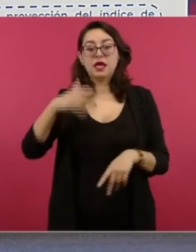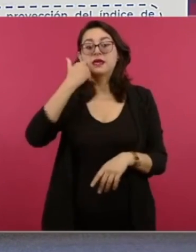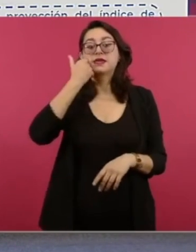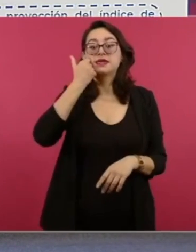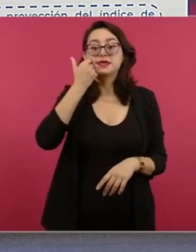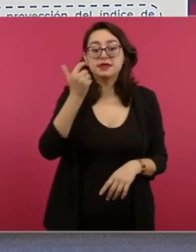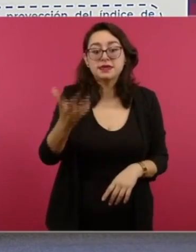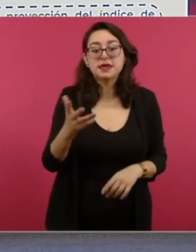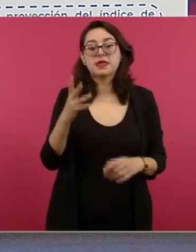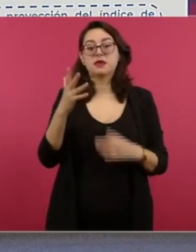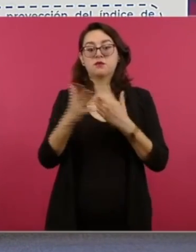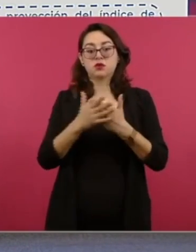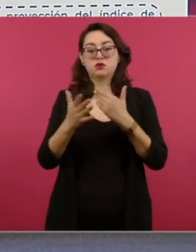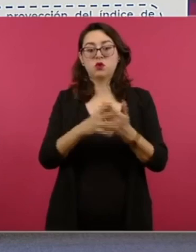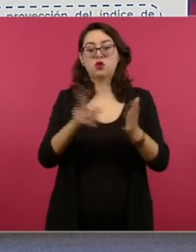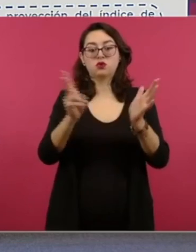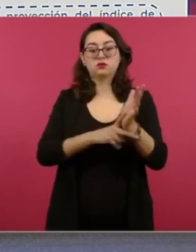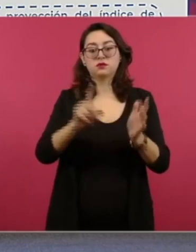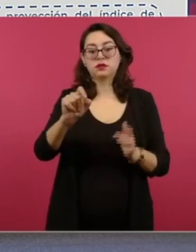del bloque conservador,